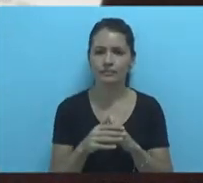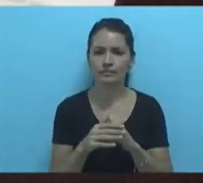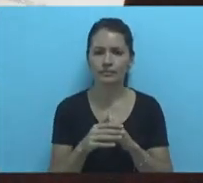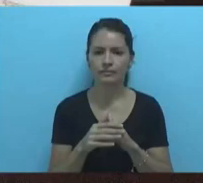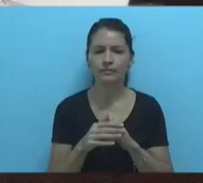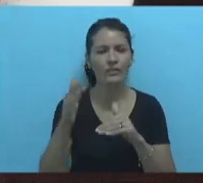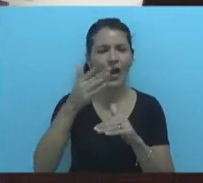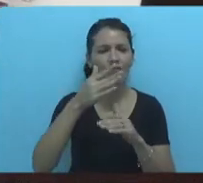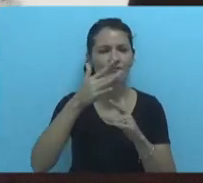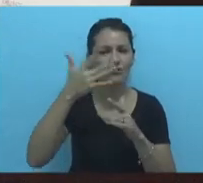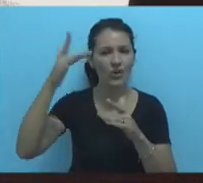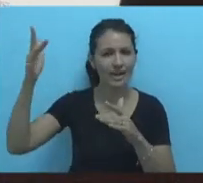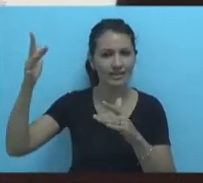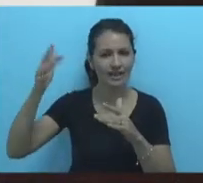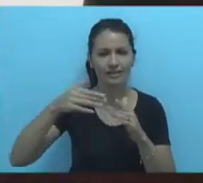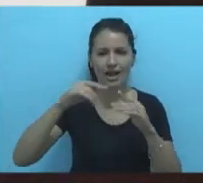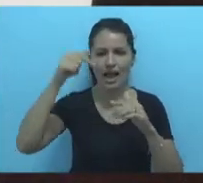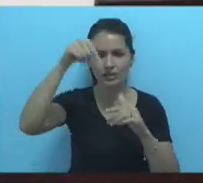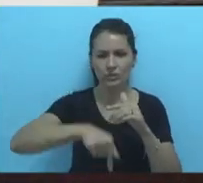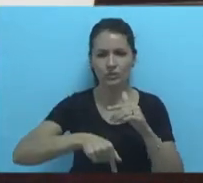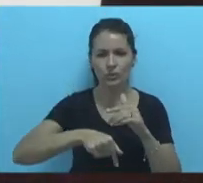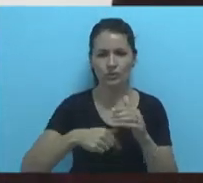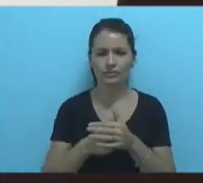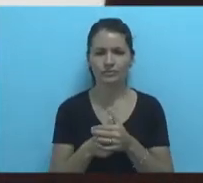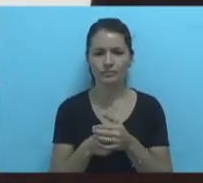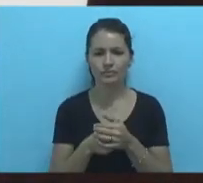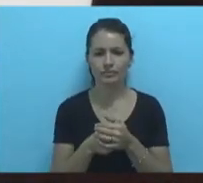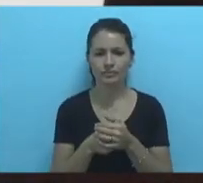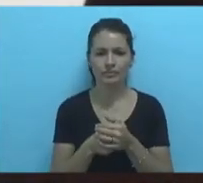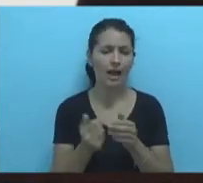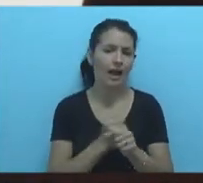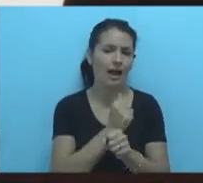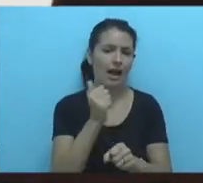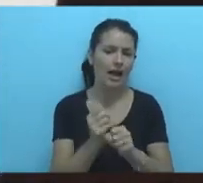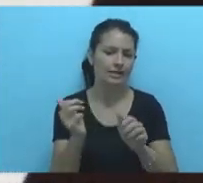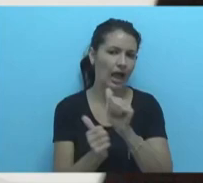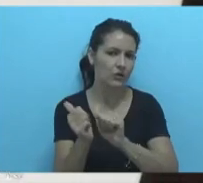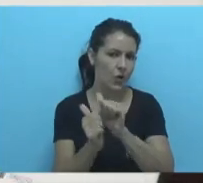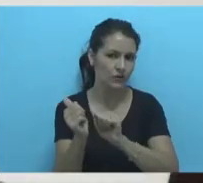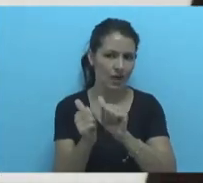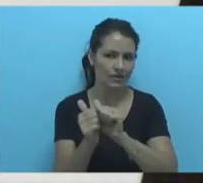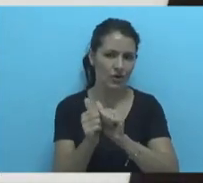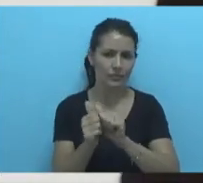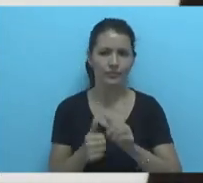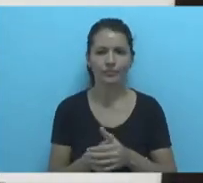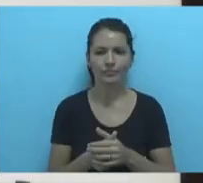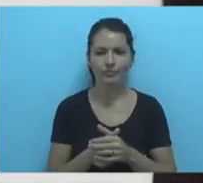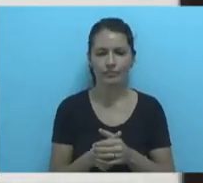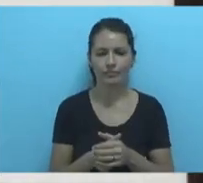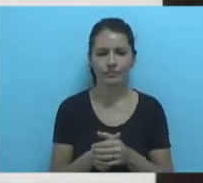violetas, y hacia el sur, más precisamente hacia el departamento Rosario, como yo les decía,